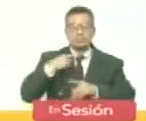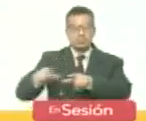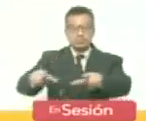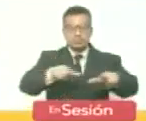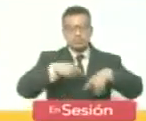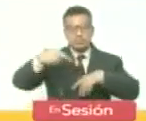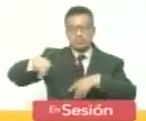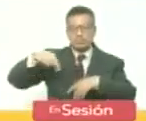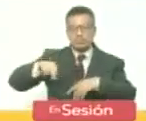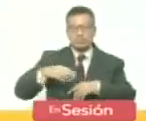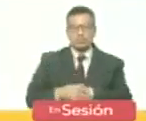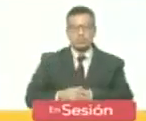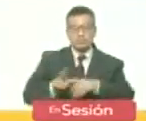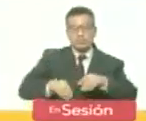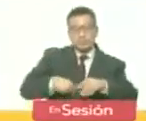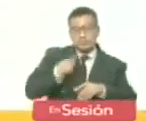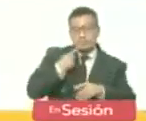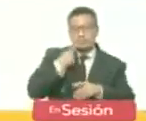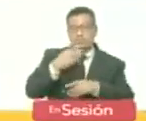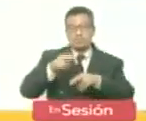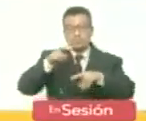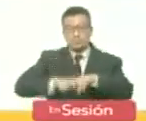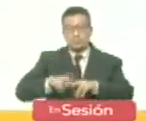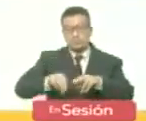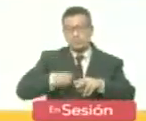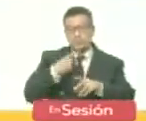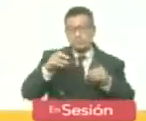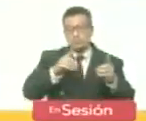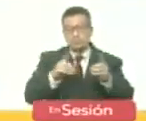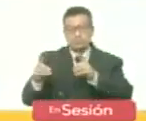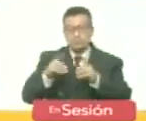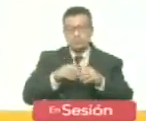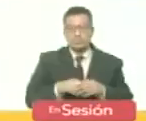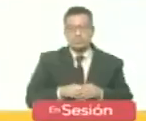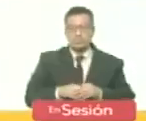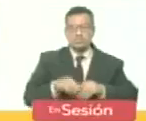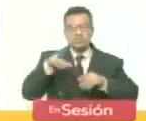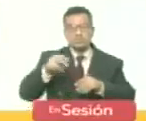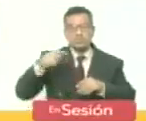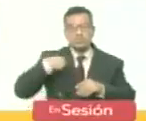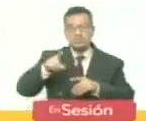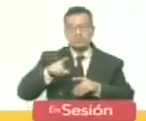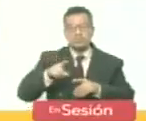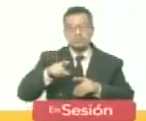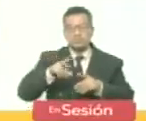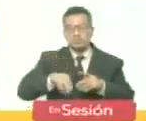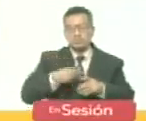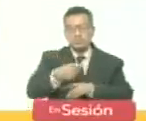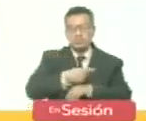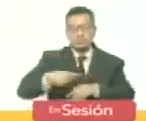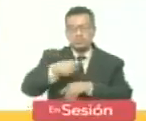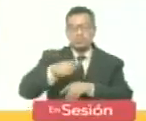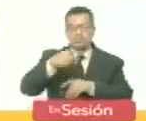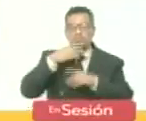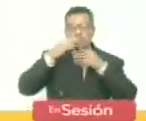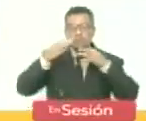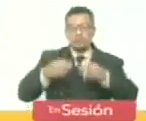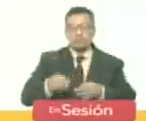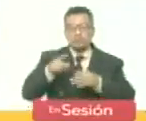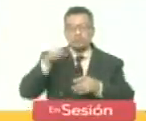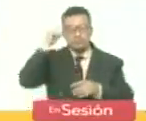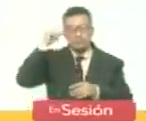el escenario natural para que podamos sentarnos, para que podamos discutir y no con esas aves agoreras que pueden buscar realmente